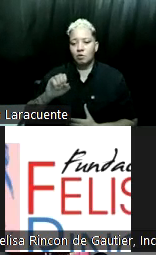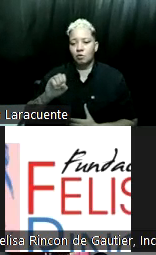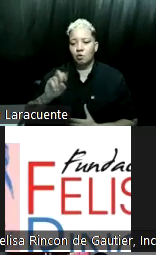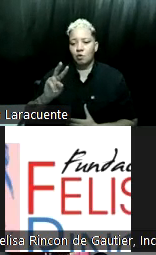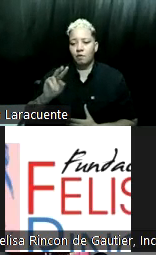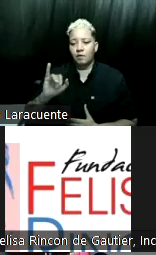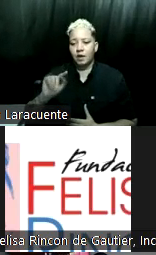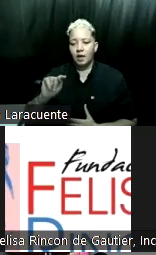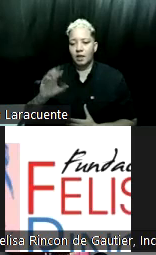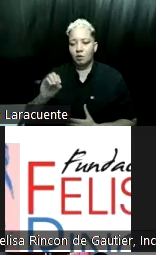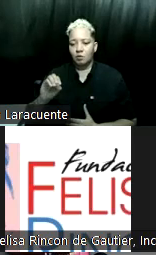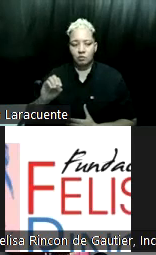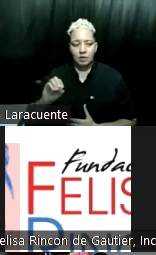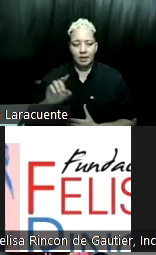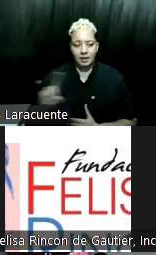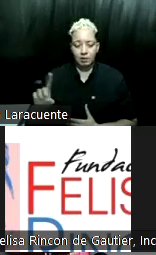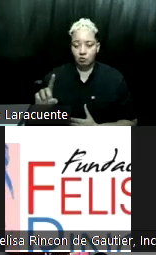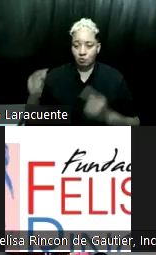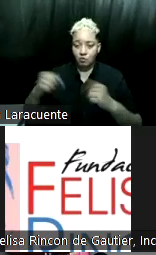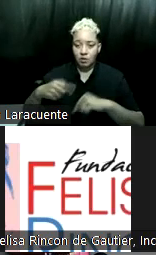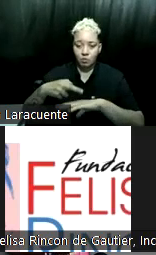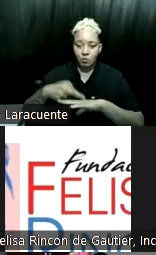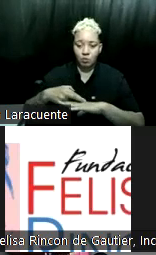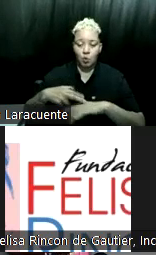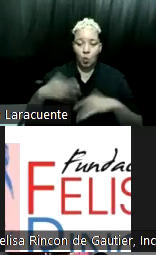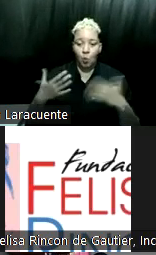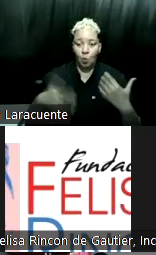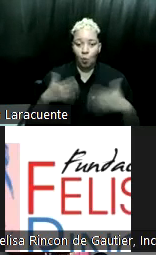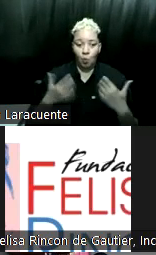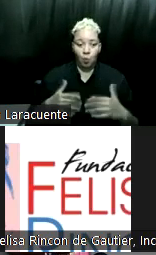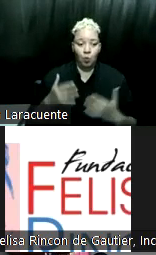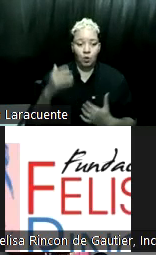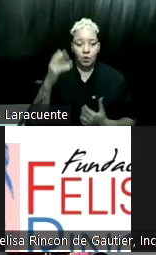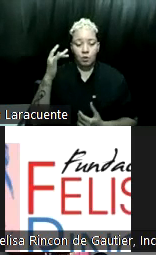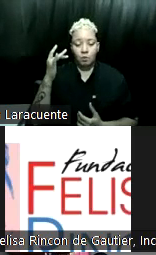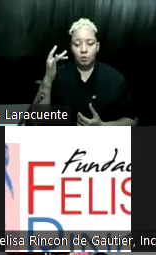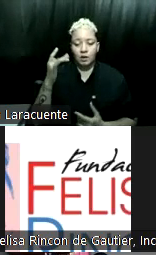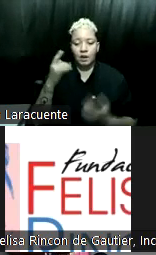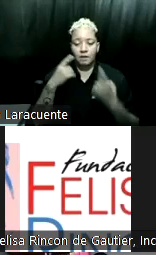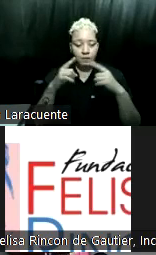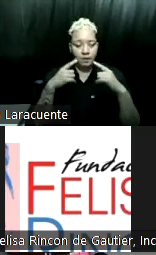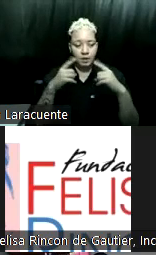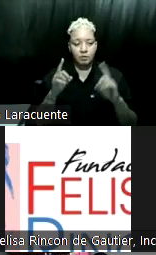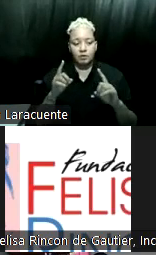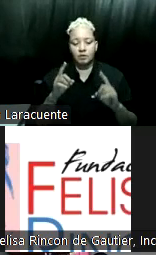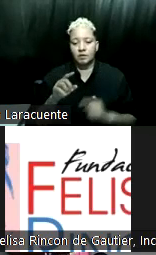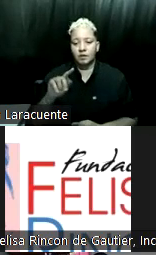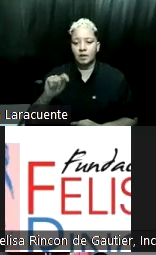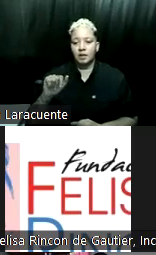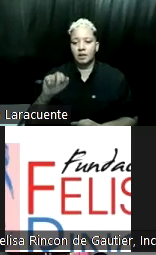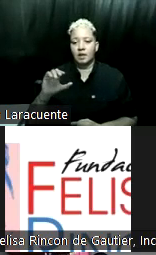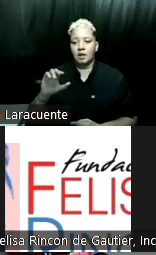derecha que vino a Puerto Rico y causó sensación porque este es el famoso Tachenko,